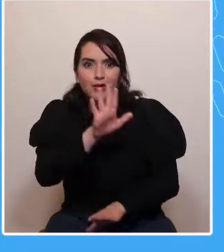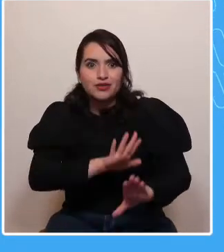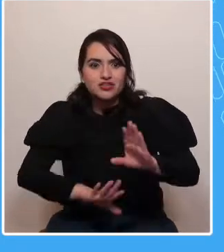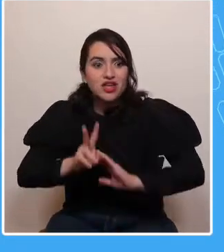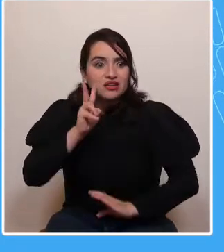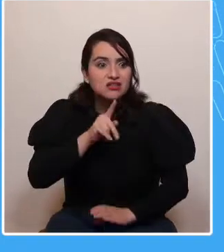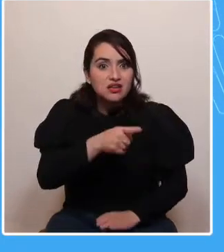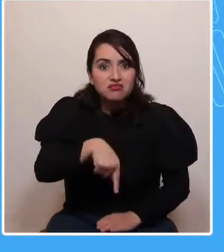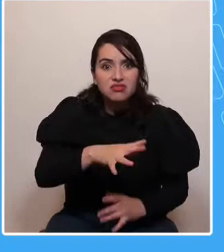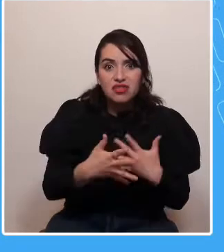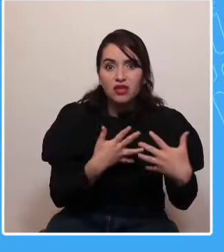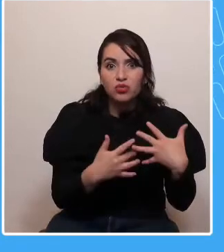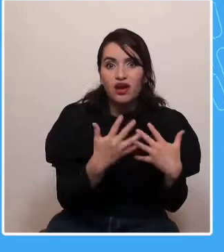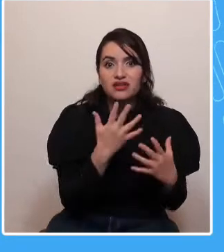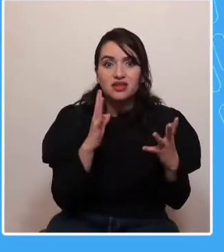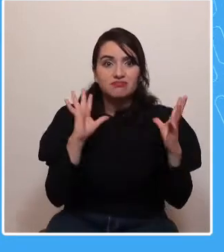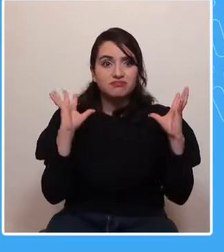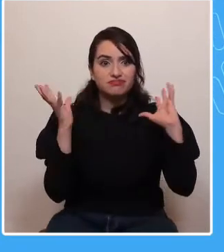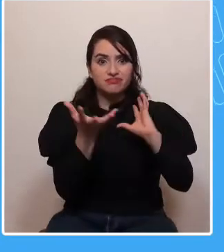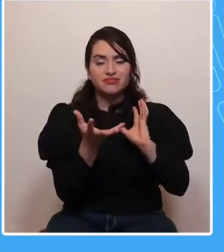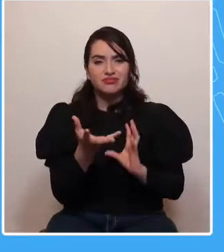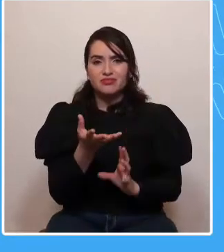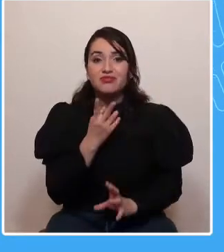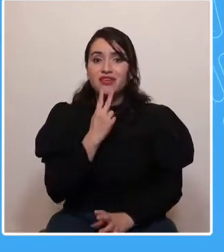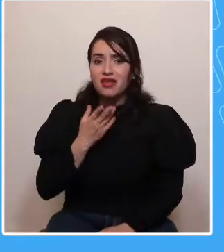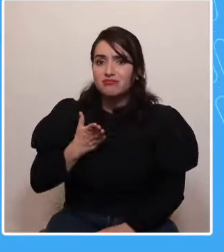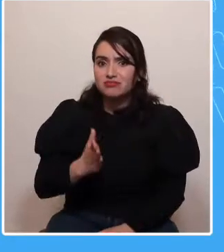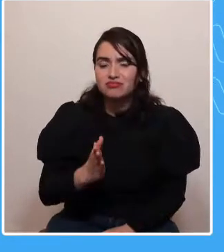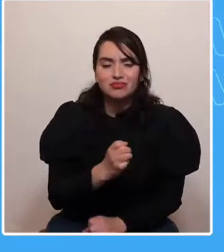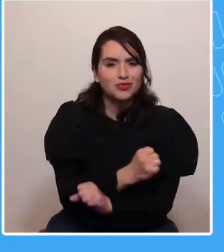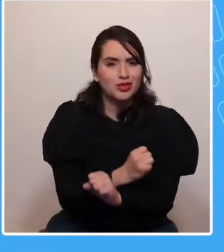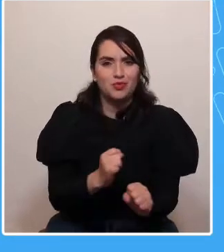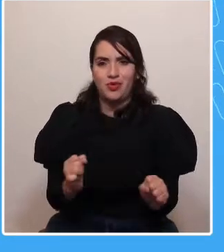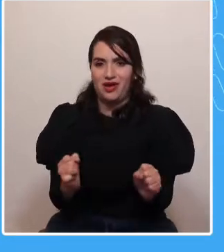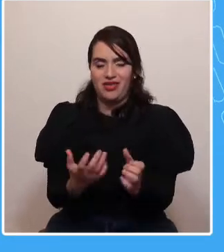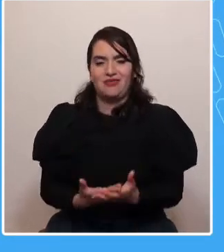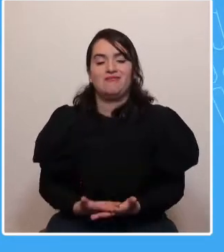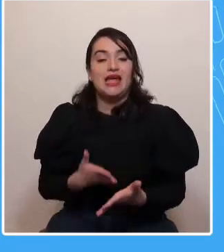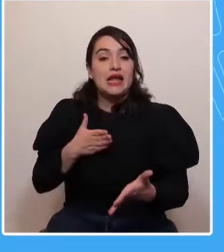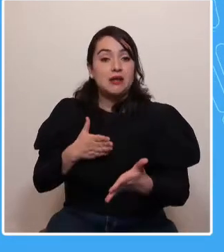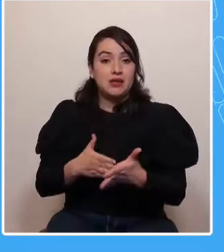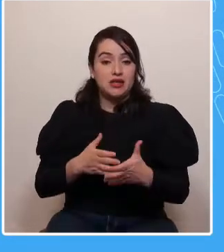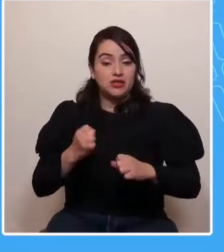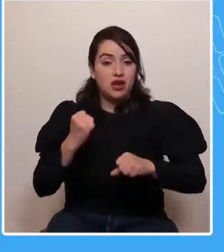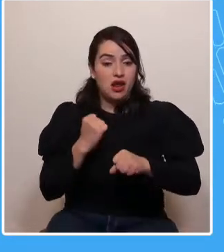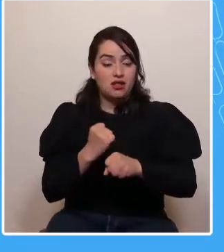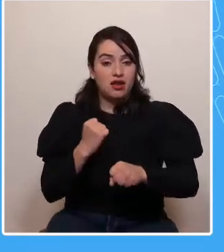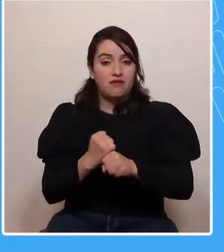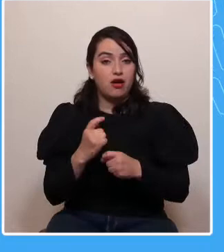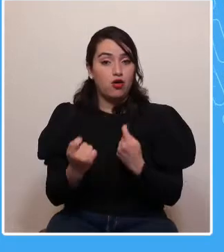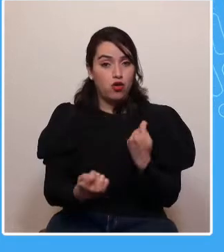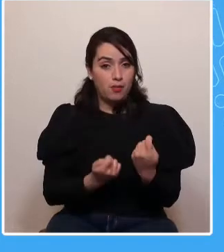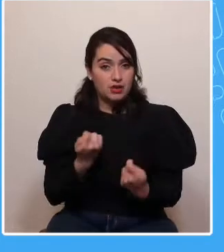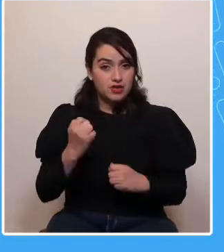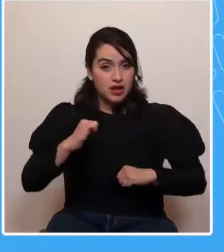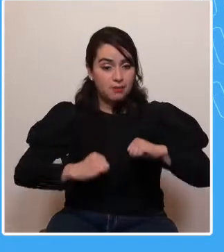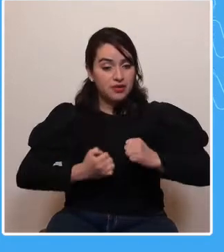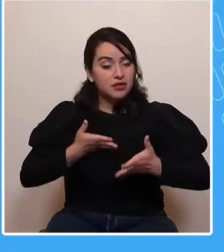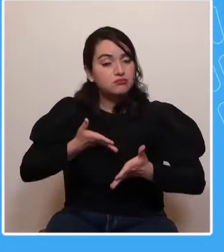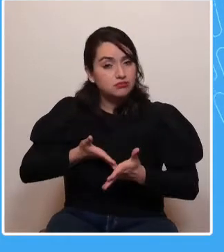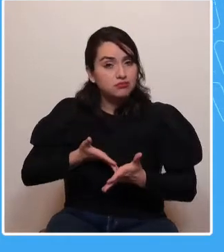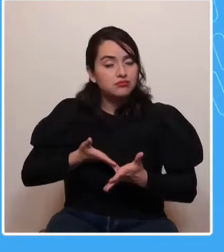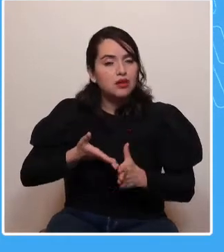hará imposible. Estableciendo la limitación de actividades comerciales y productivas para preservar